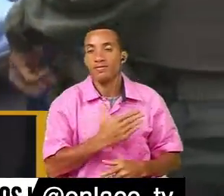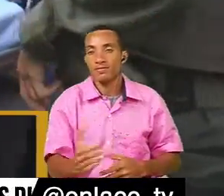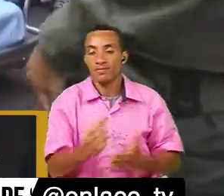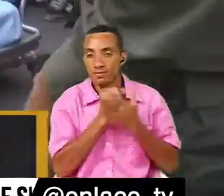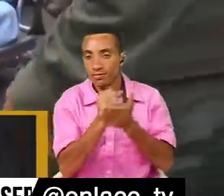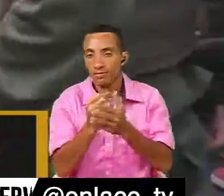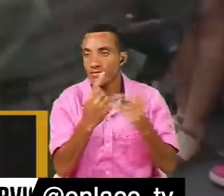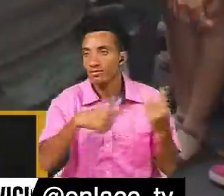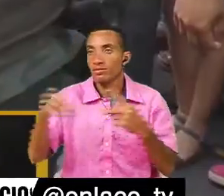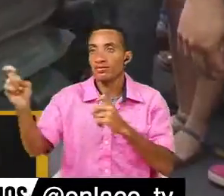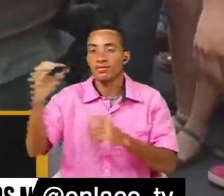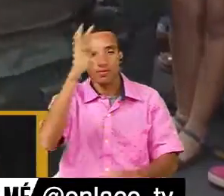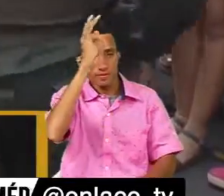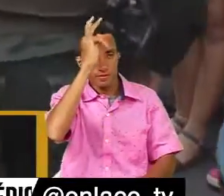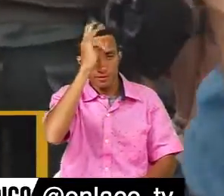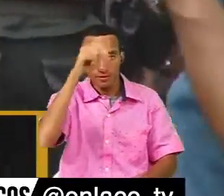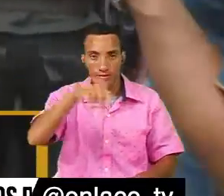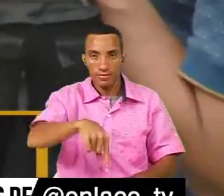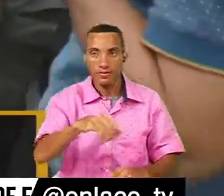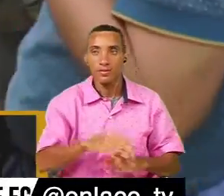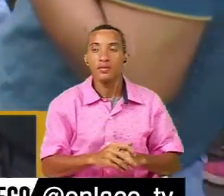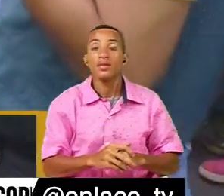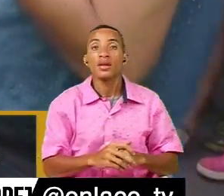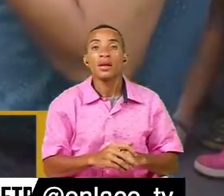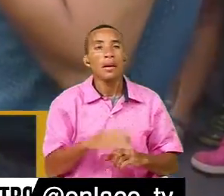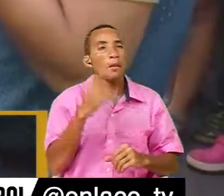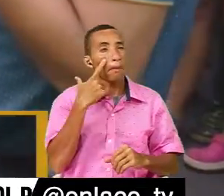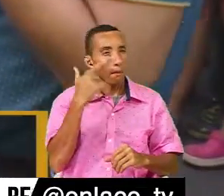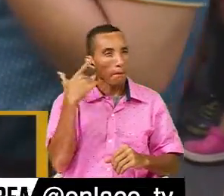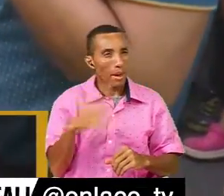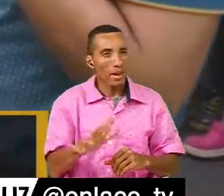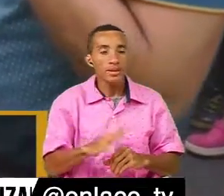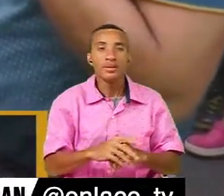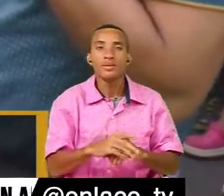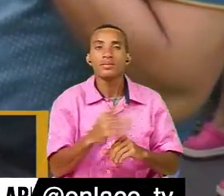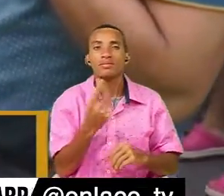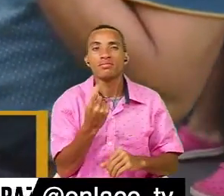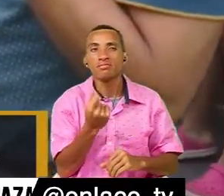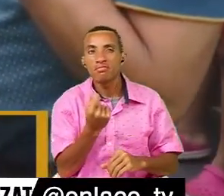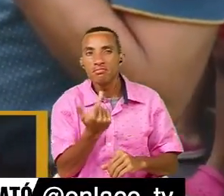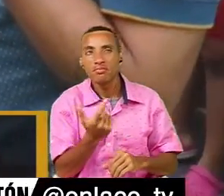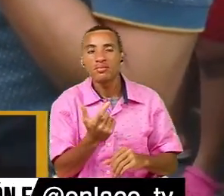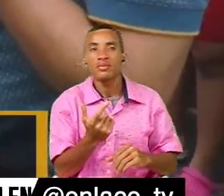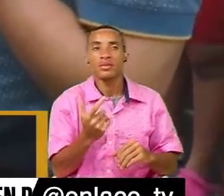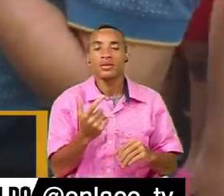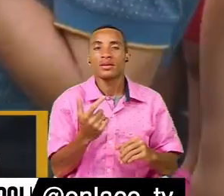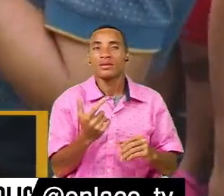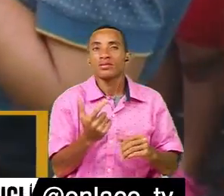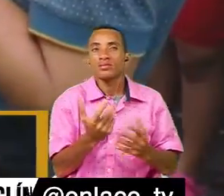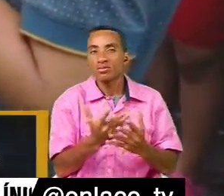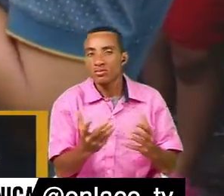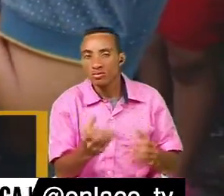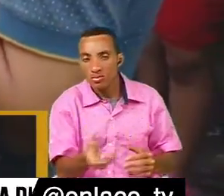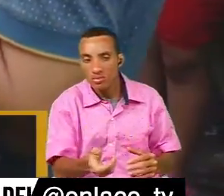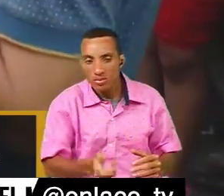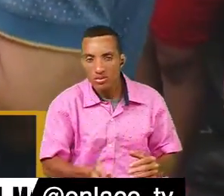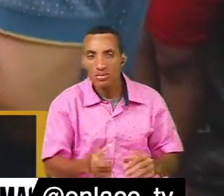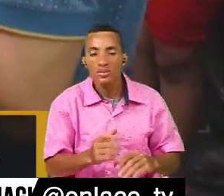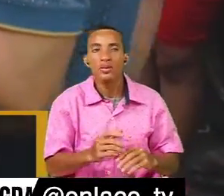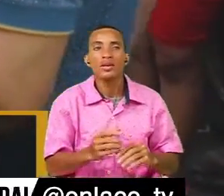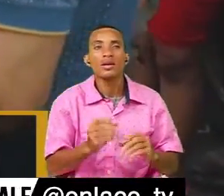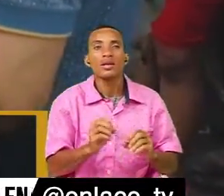centro asistencial en Barranca Bermeja. Todo indica que el recurso económico que la persona herida estaba retirando era